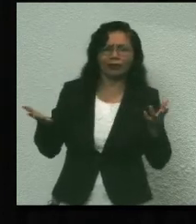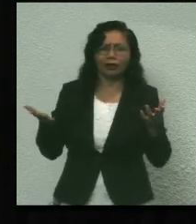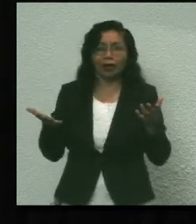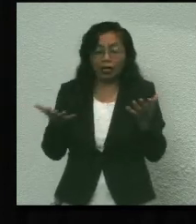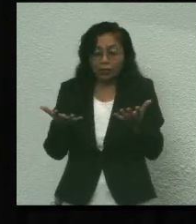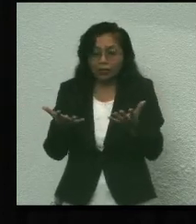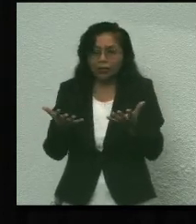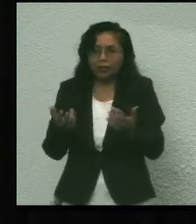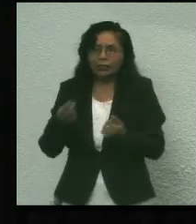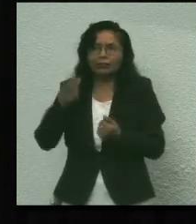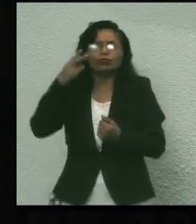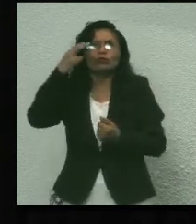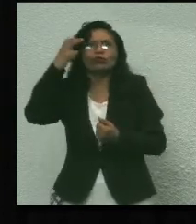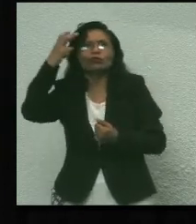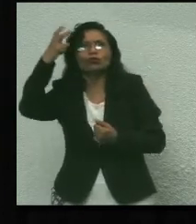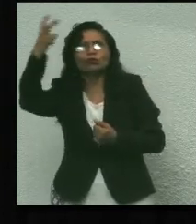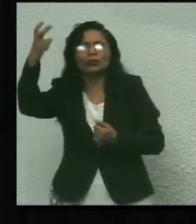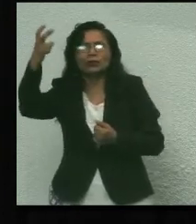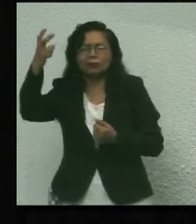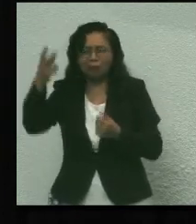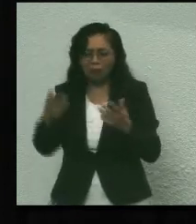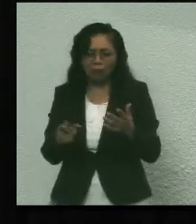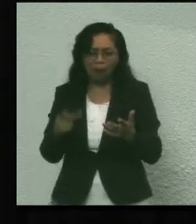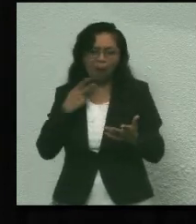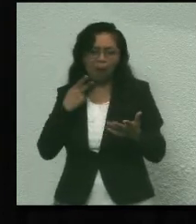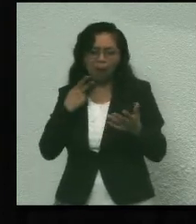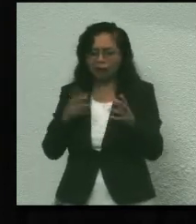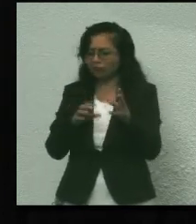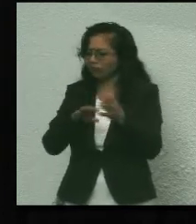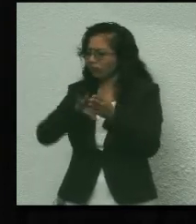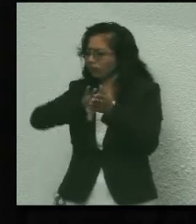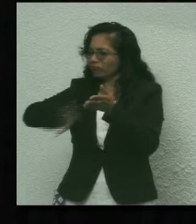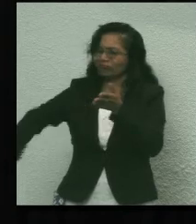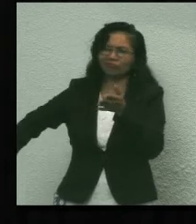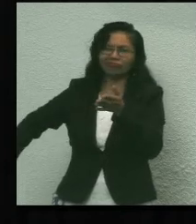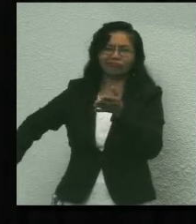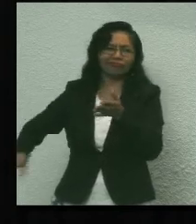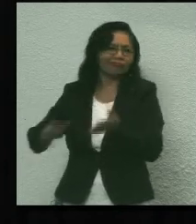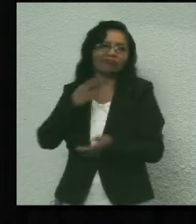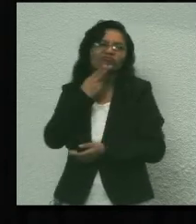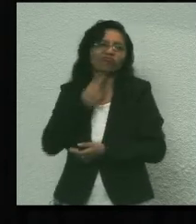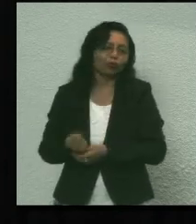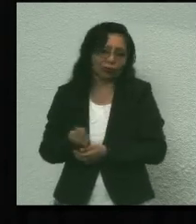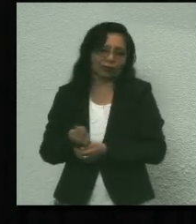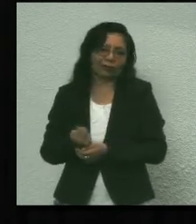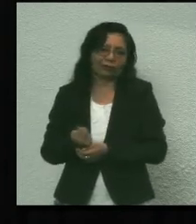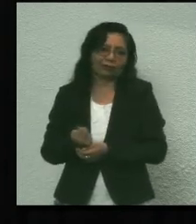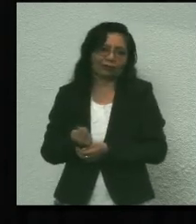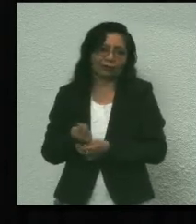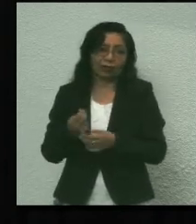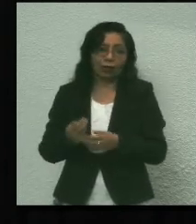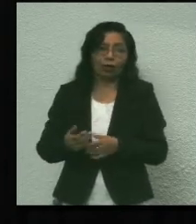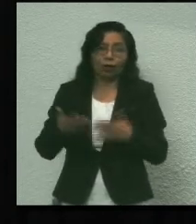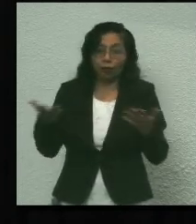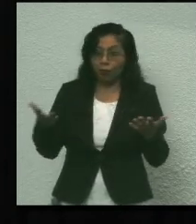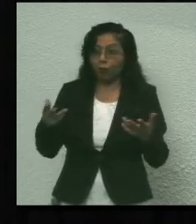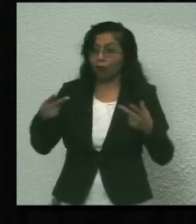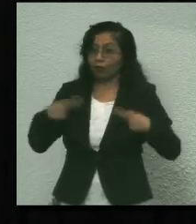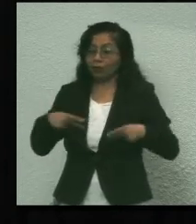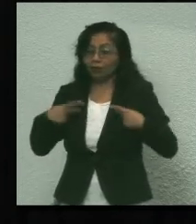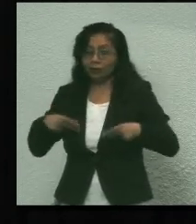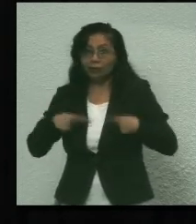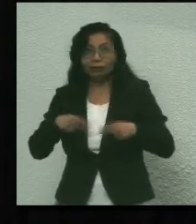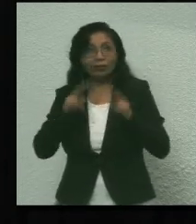una esperanza termina en el vacío siendo abstracta, como la perciben hoy la mayoría de